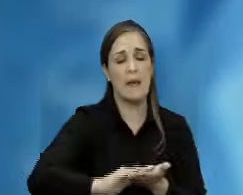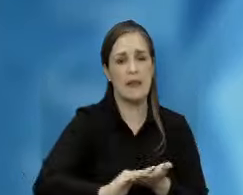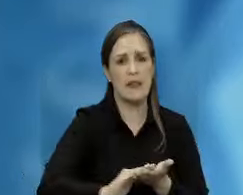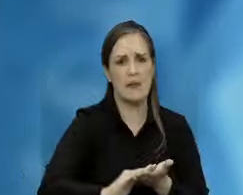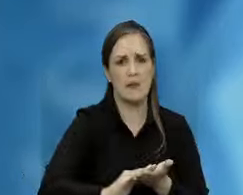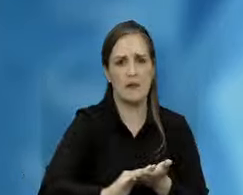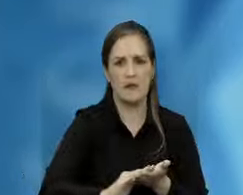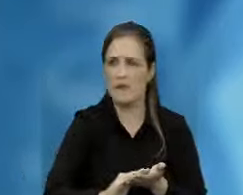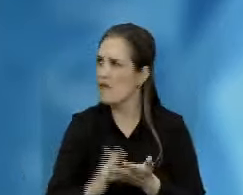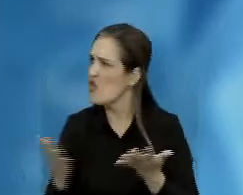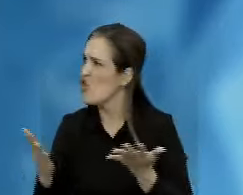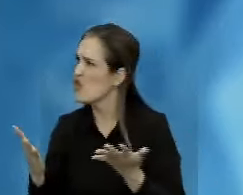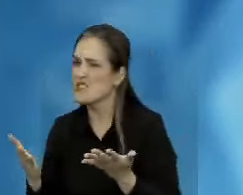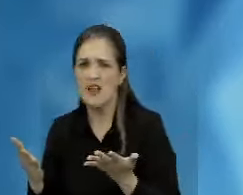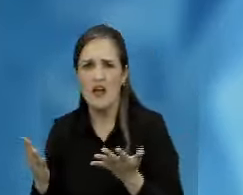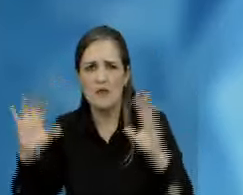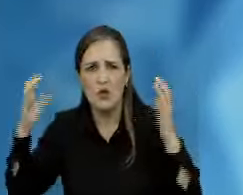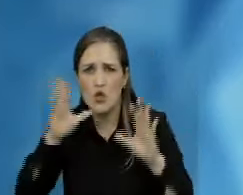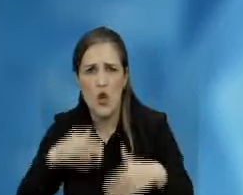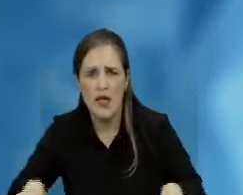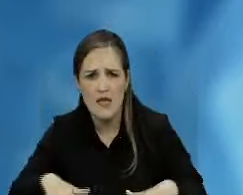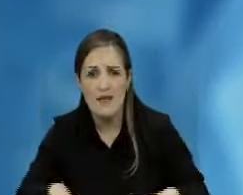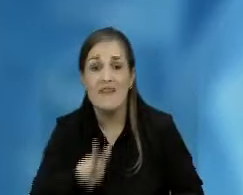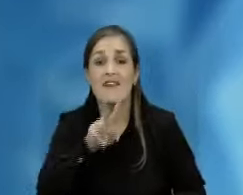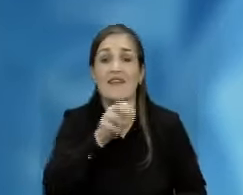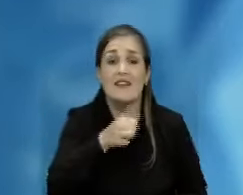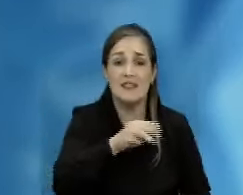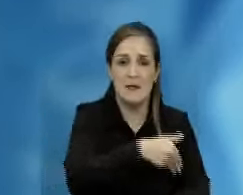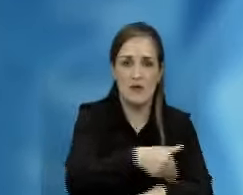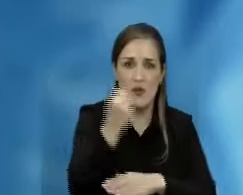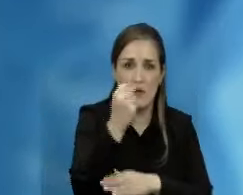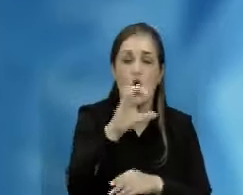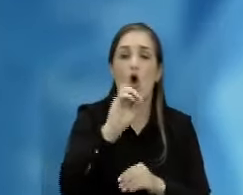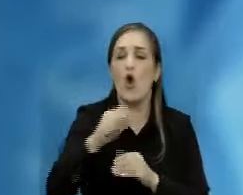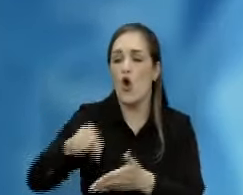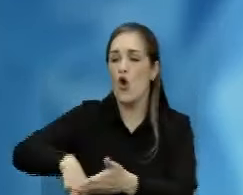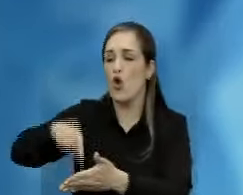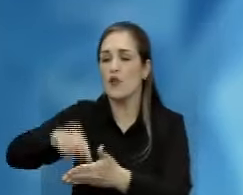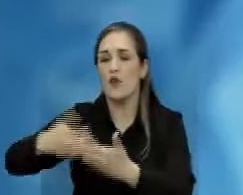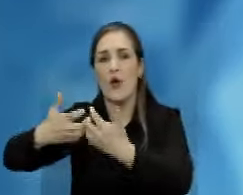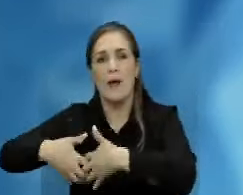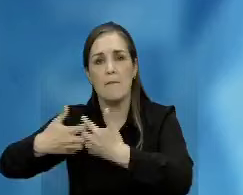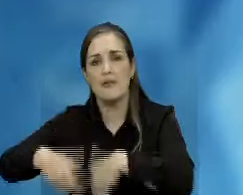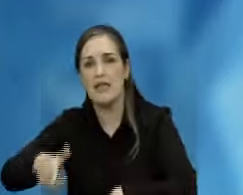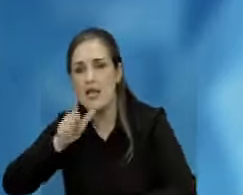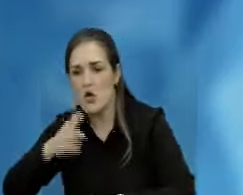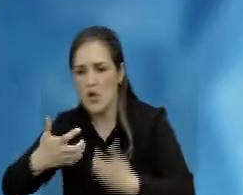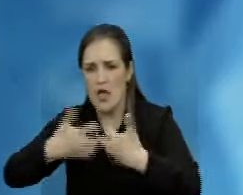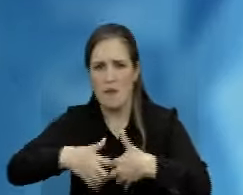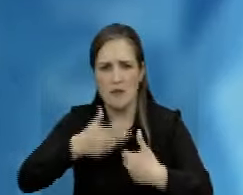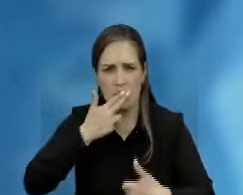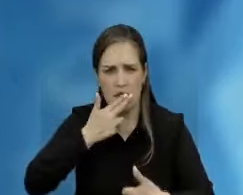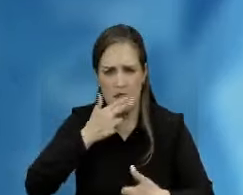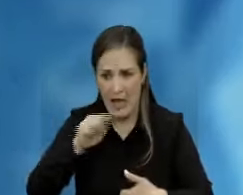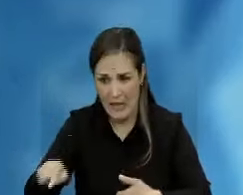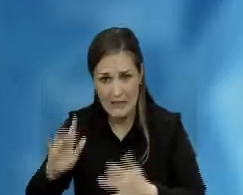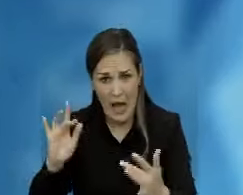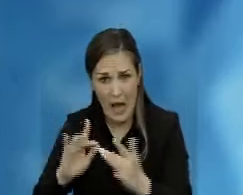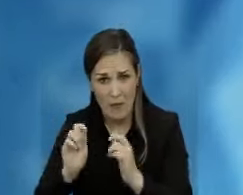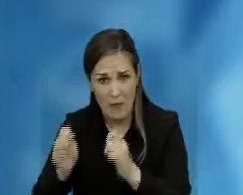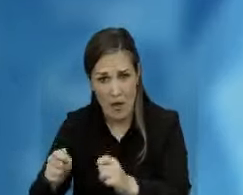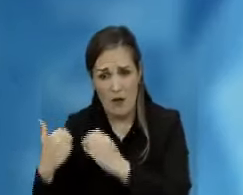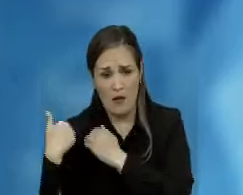pesos. Contrataban con empresas que vendían tabaco y comercializaban bebidas alcohólicas. El FOME, Fondo de Mitigación de Emergencias, realizó contratos